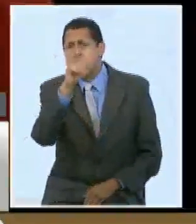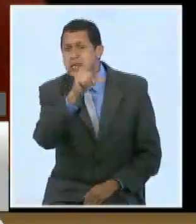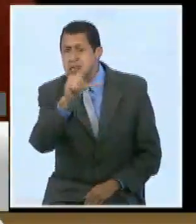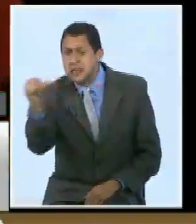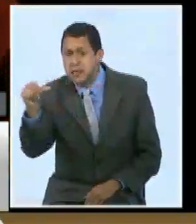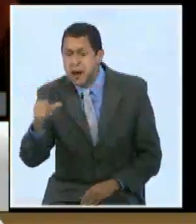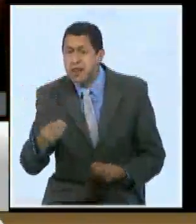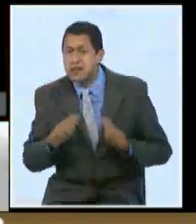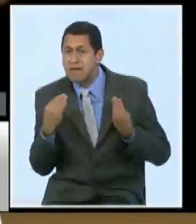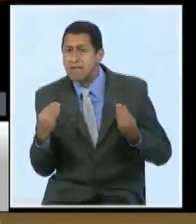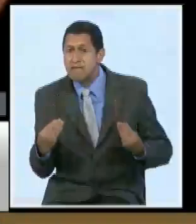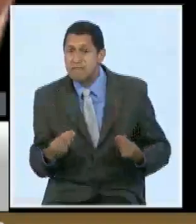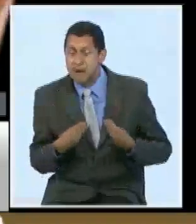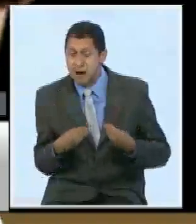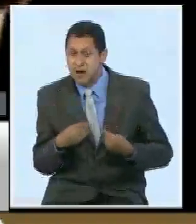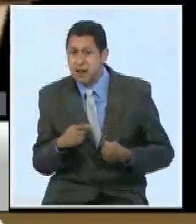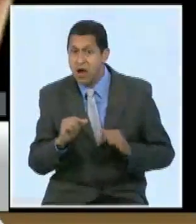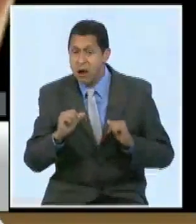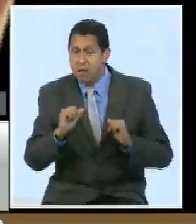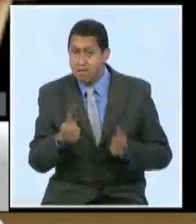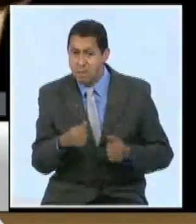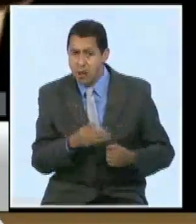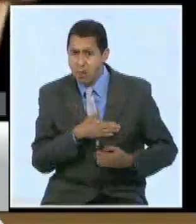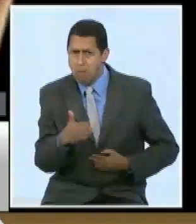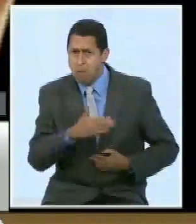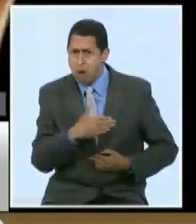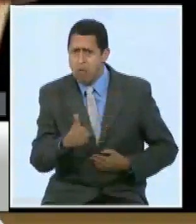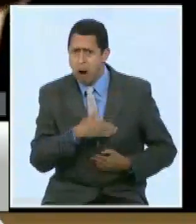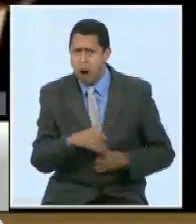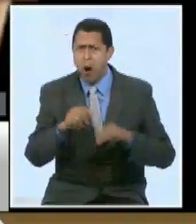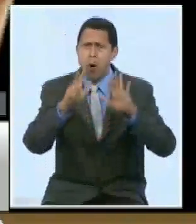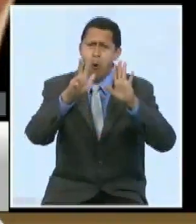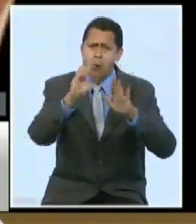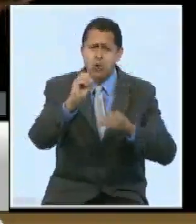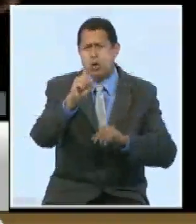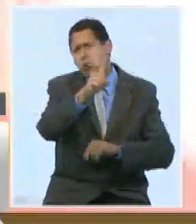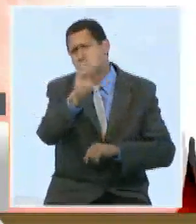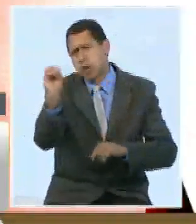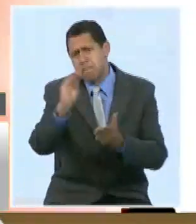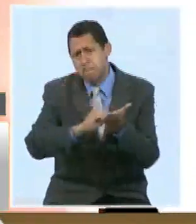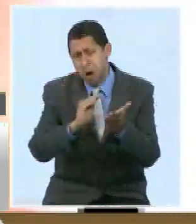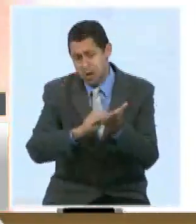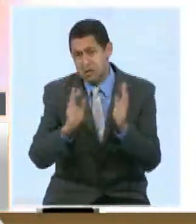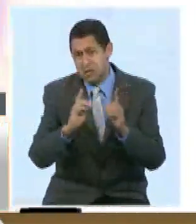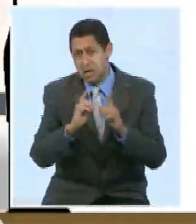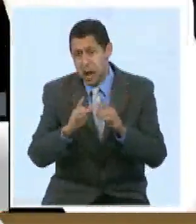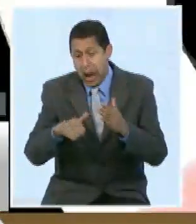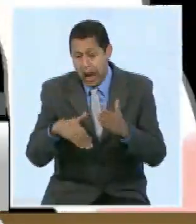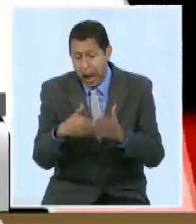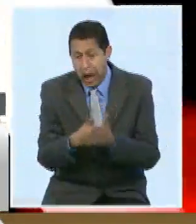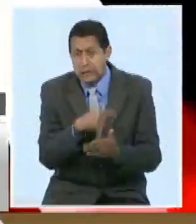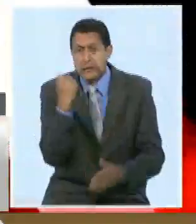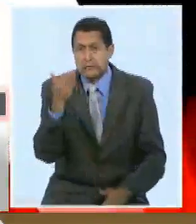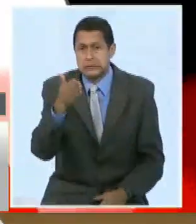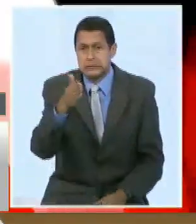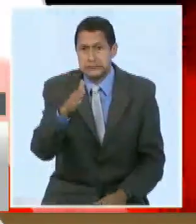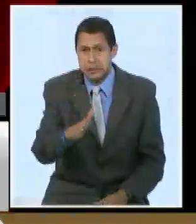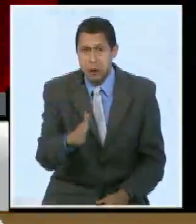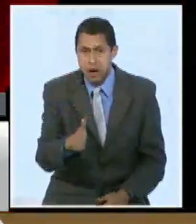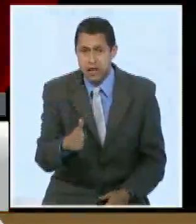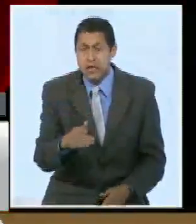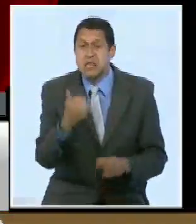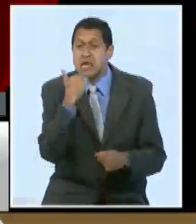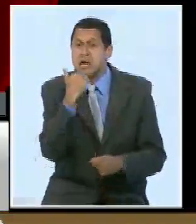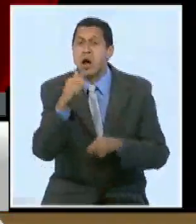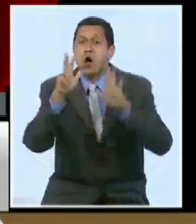de vida desde ese momento la ya de forma continua a unas 80 a 100 veces hasta el momento de la muerte impulsando unos